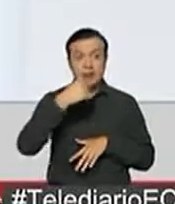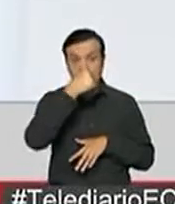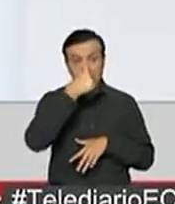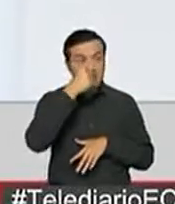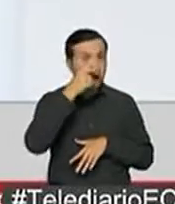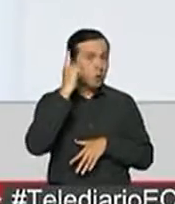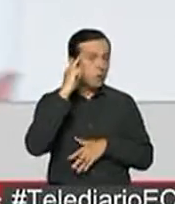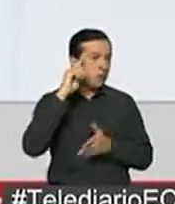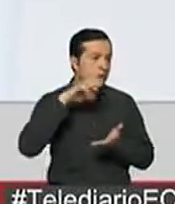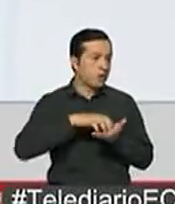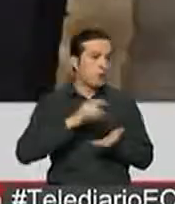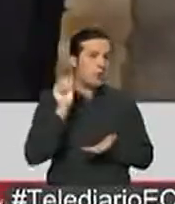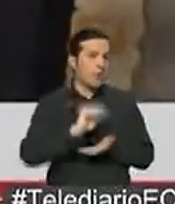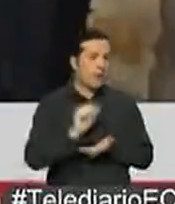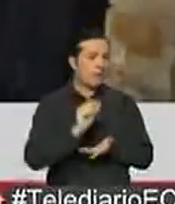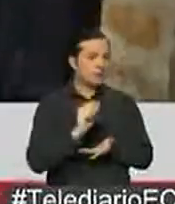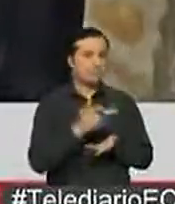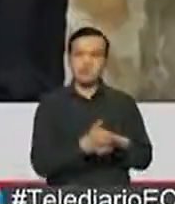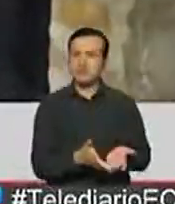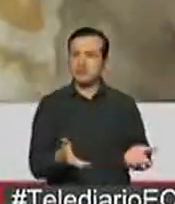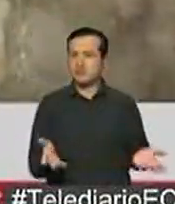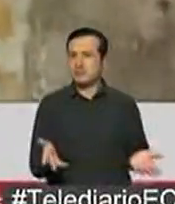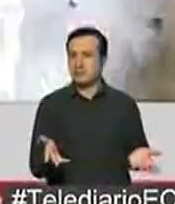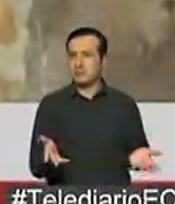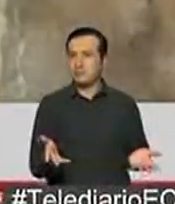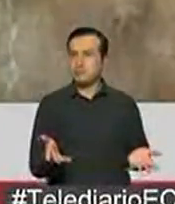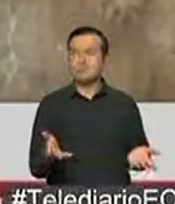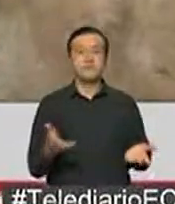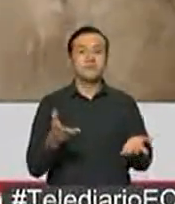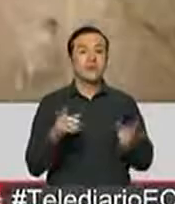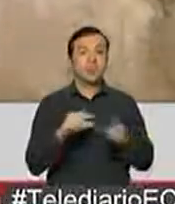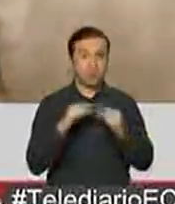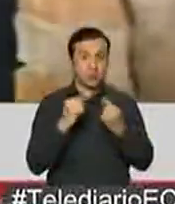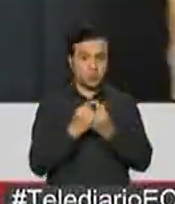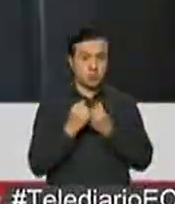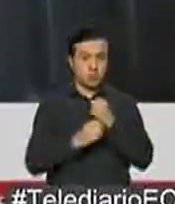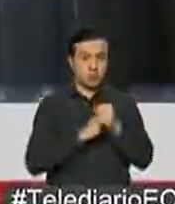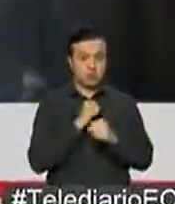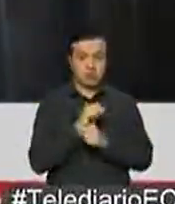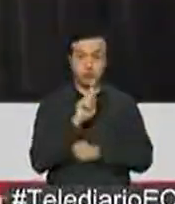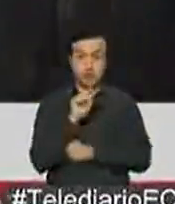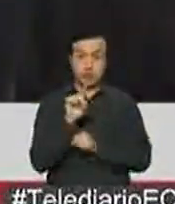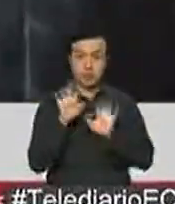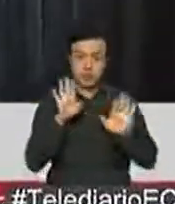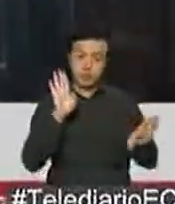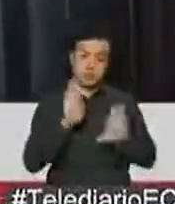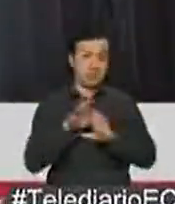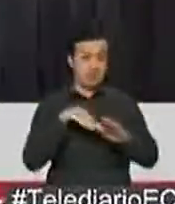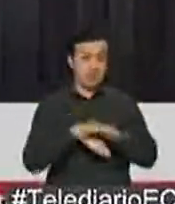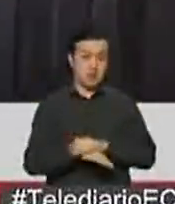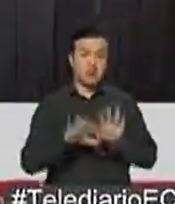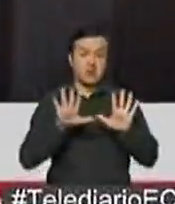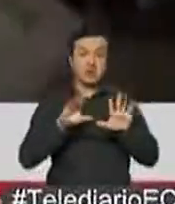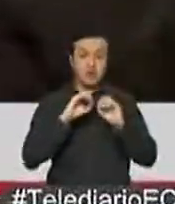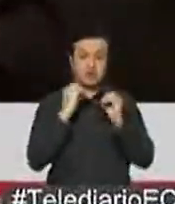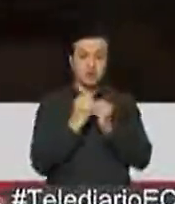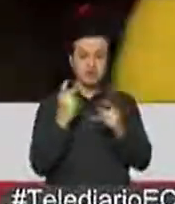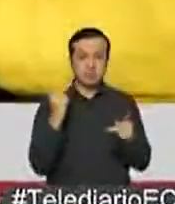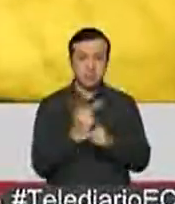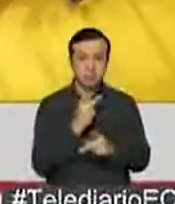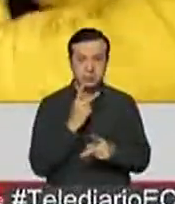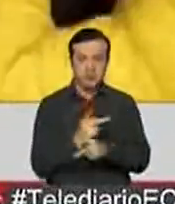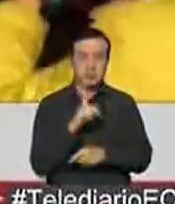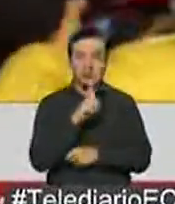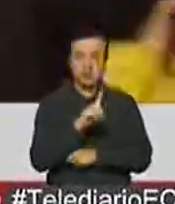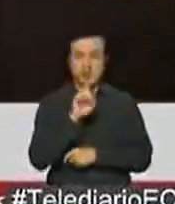más barata del continente en 2019 la unidad de delitos aduaneros y tributarios de artículos 10 organizaciones contrabandistas y detuvo a